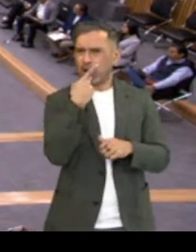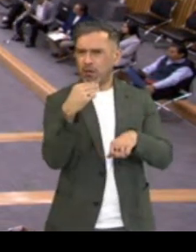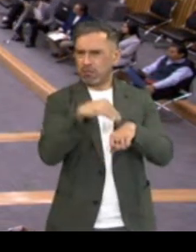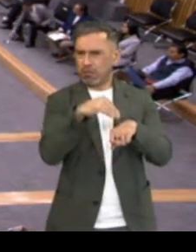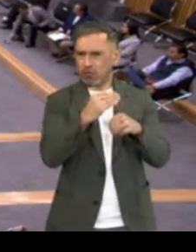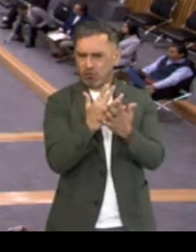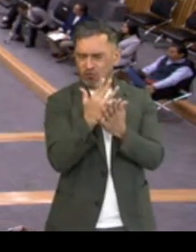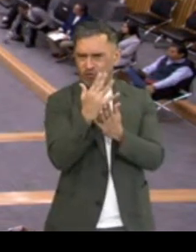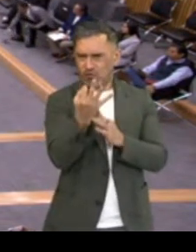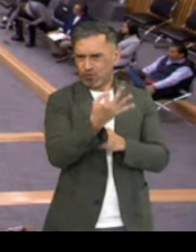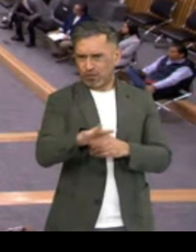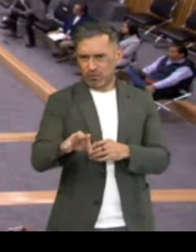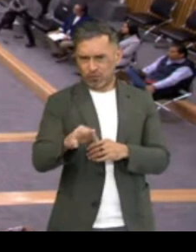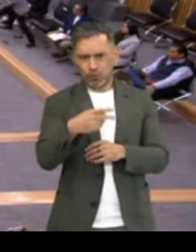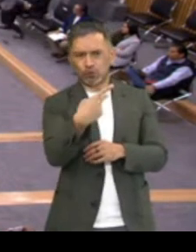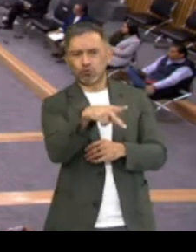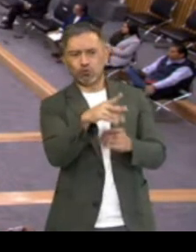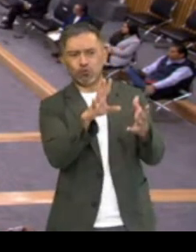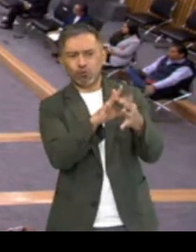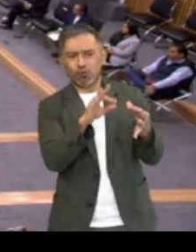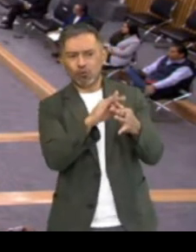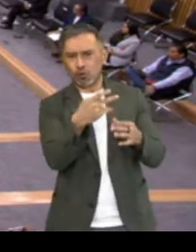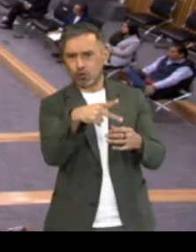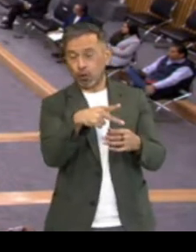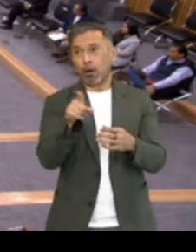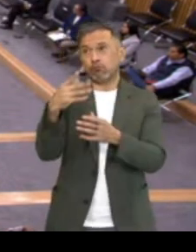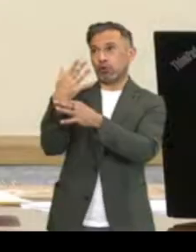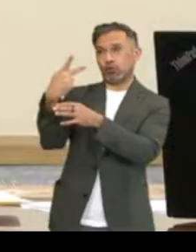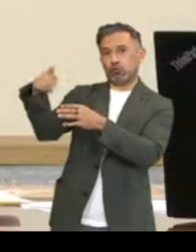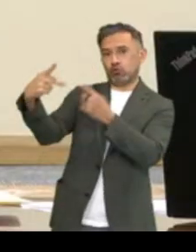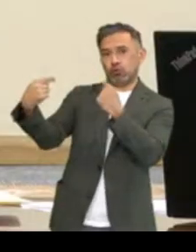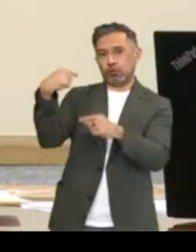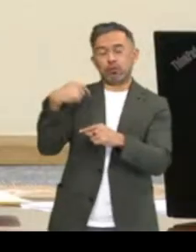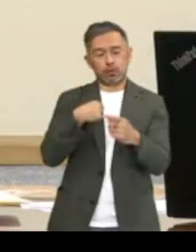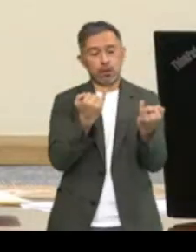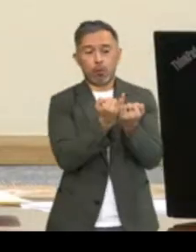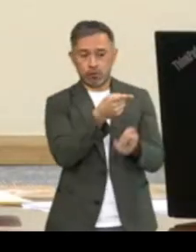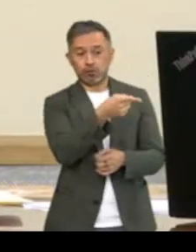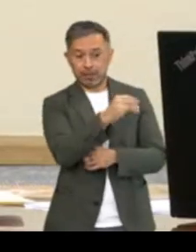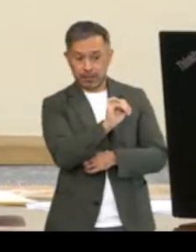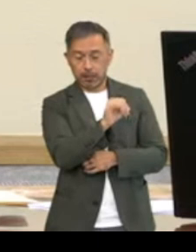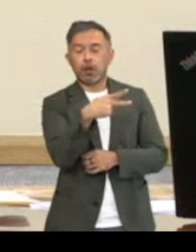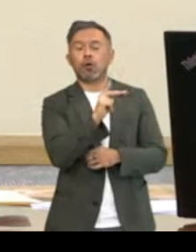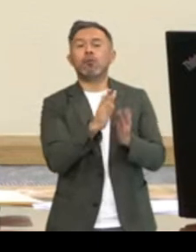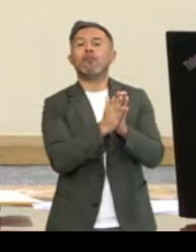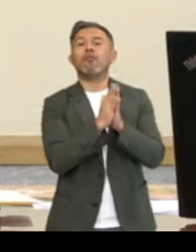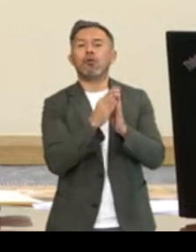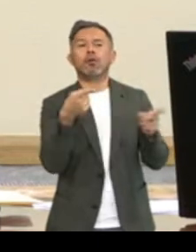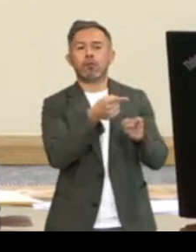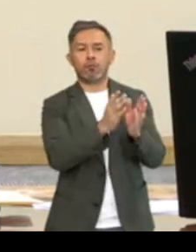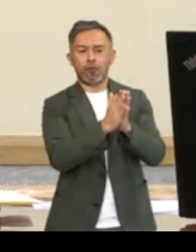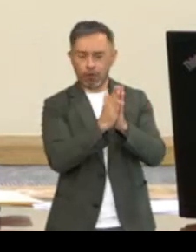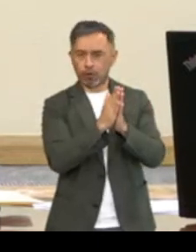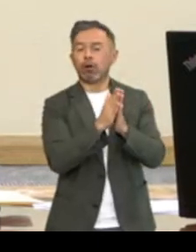inspira su, su intervención. Esa es una calificación suya. Pero, y sin duda, igual que las de usted. Pero le voy a pedir que se conduzca